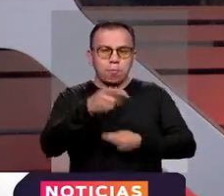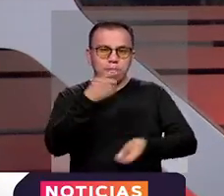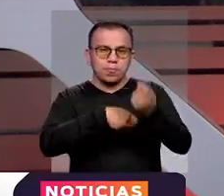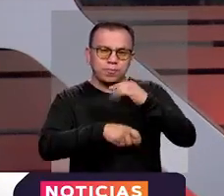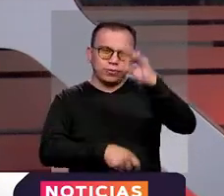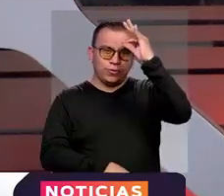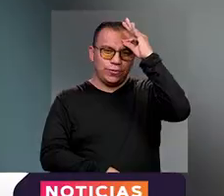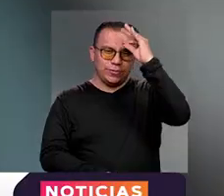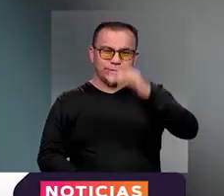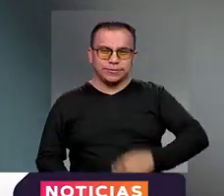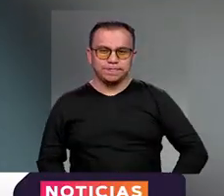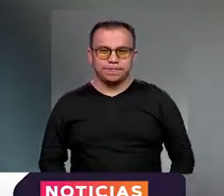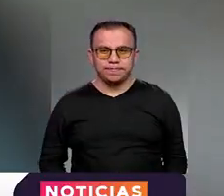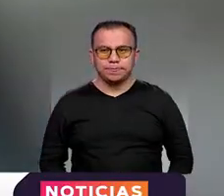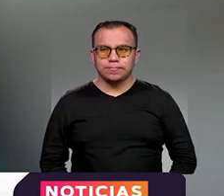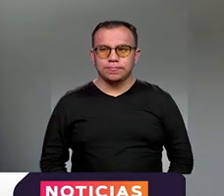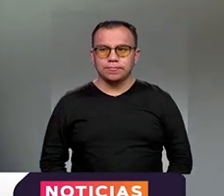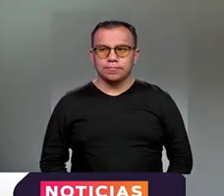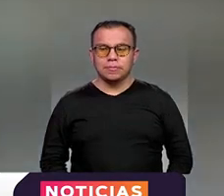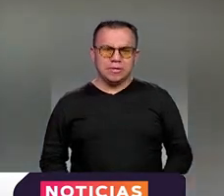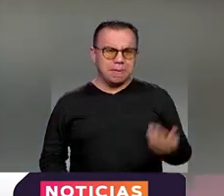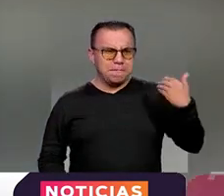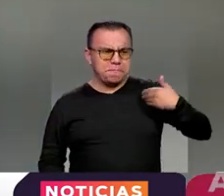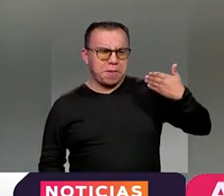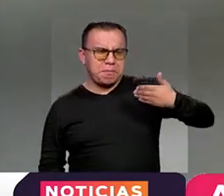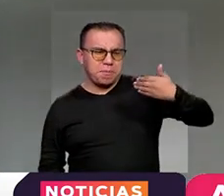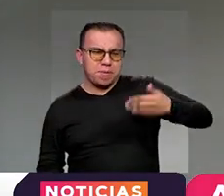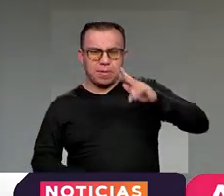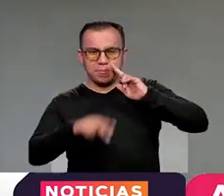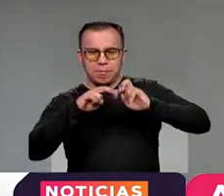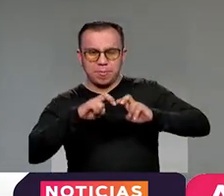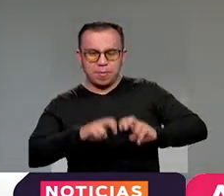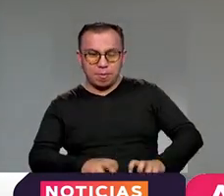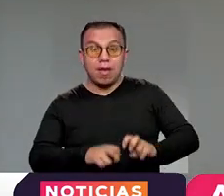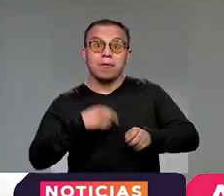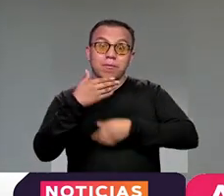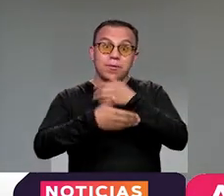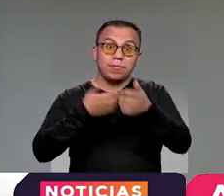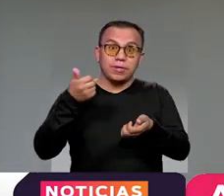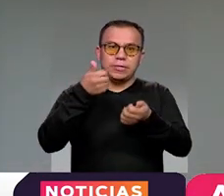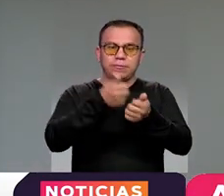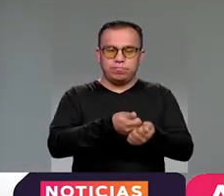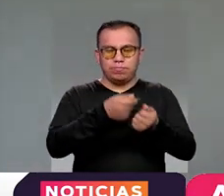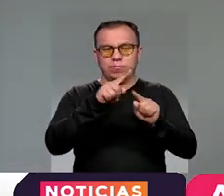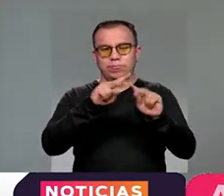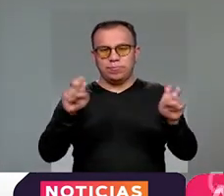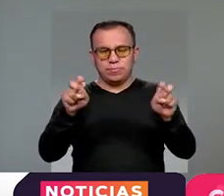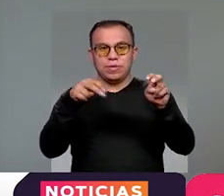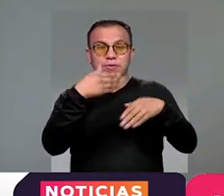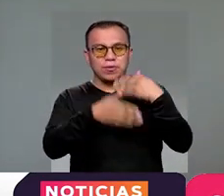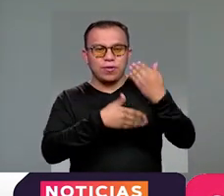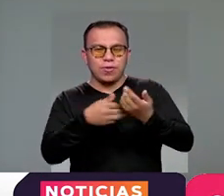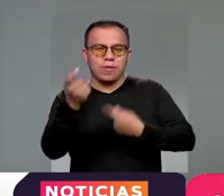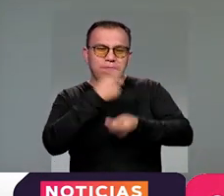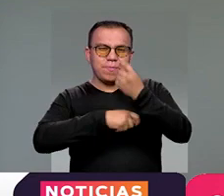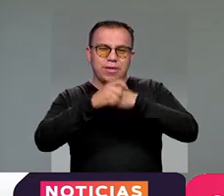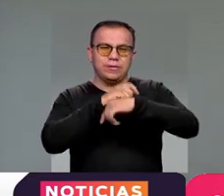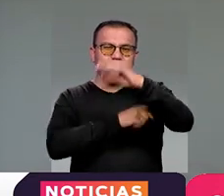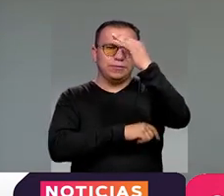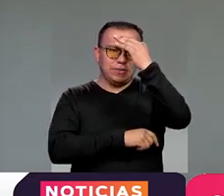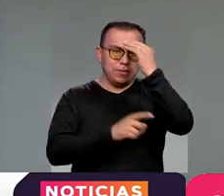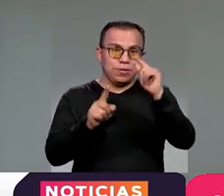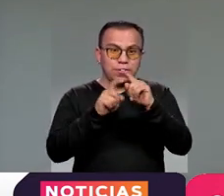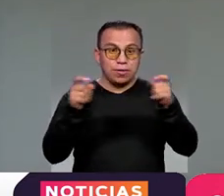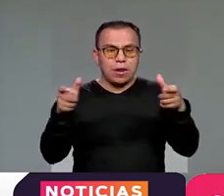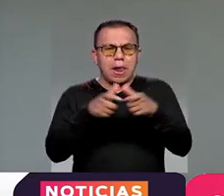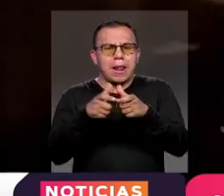Los Mártires. Después de varios días de investigación, la SIJÍN realizó operativos para contrarrestar el delito del tráfico de estupefacientes en